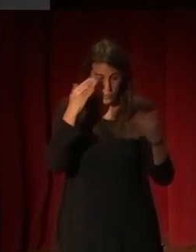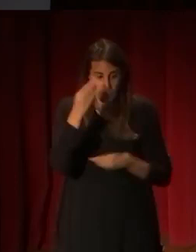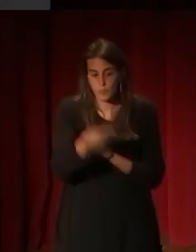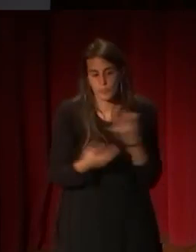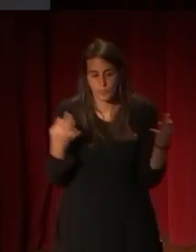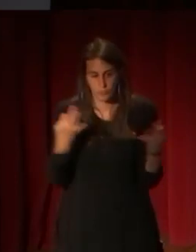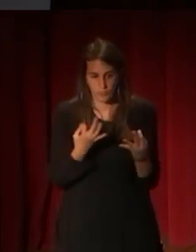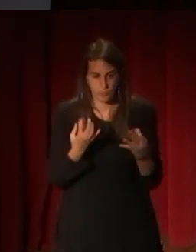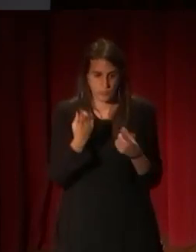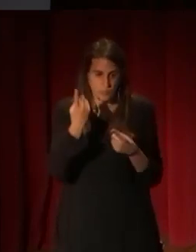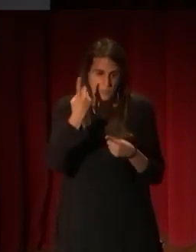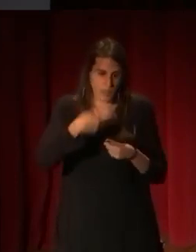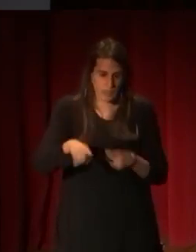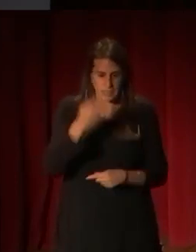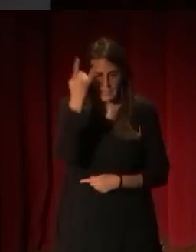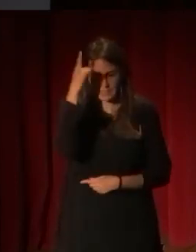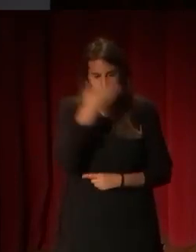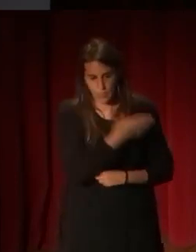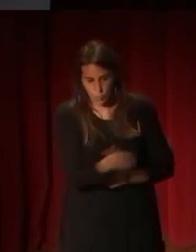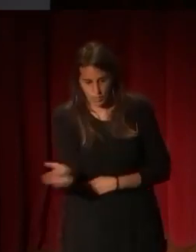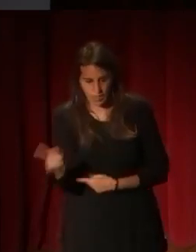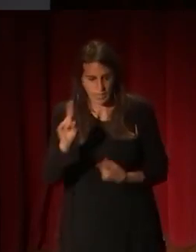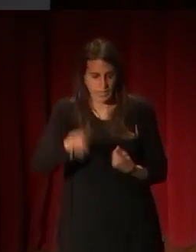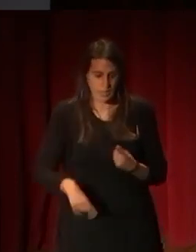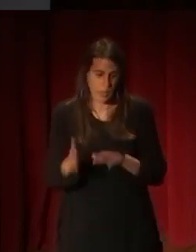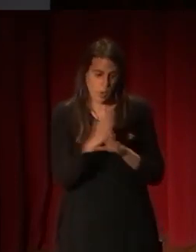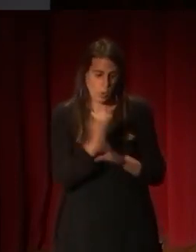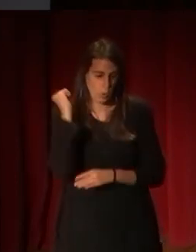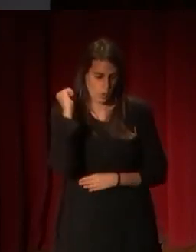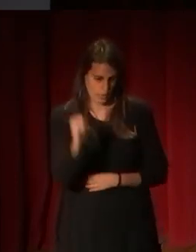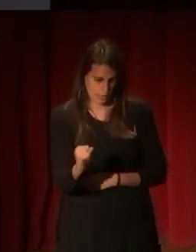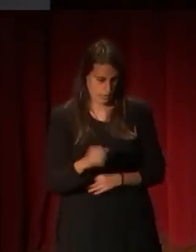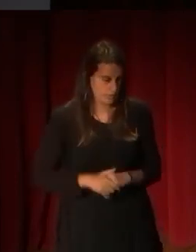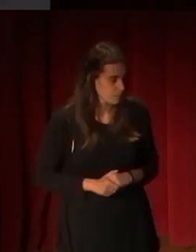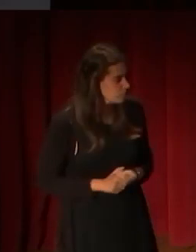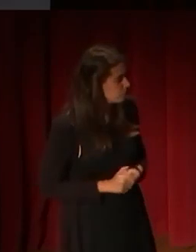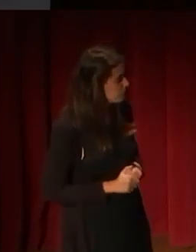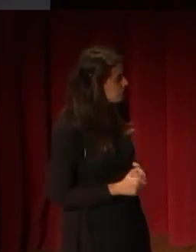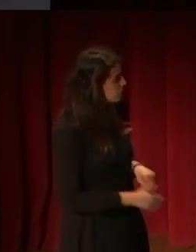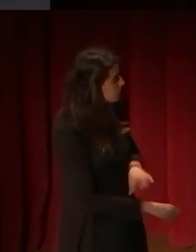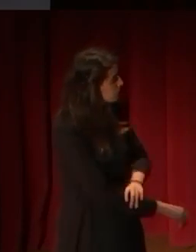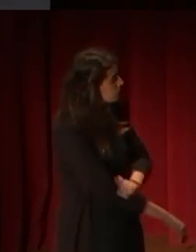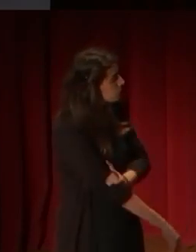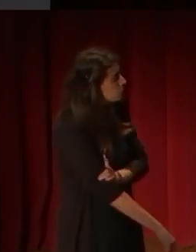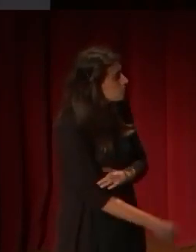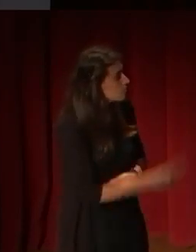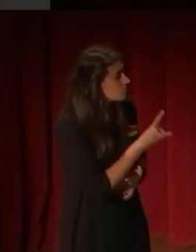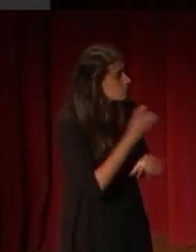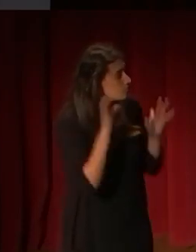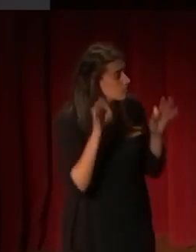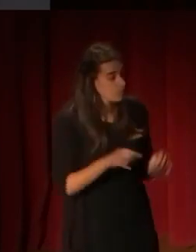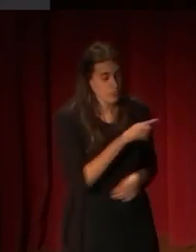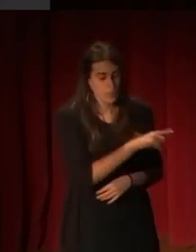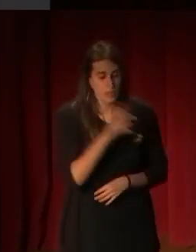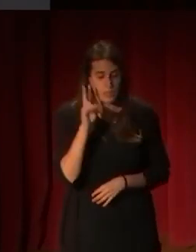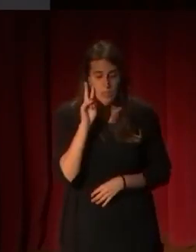muchísimas tauromaquias y muchísimos juegos de cañas este que les traigo pertenece al museo municipal